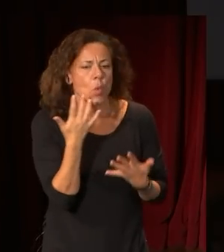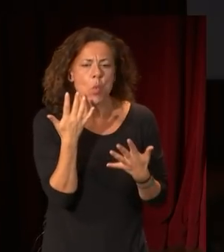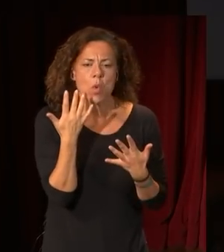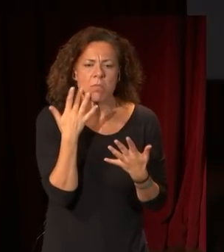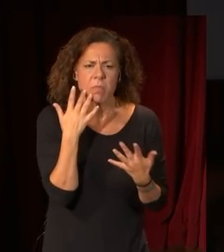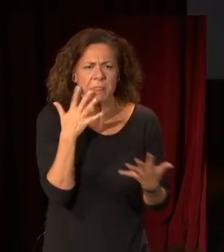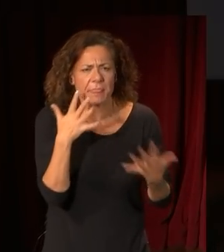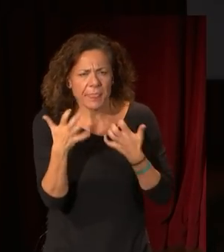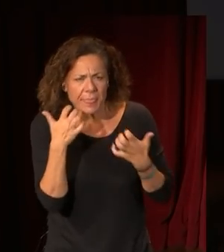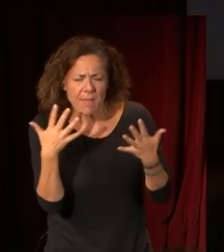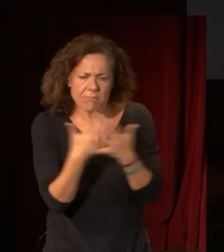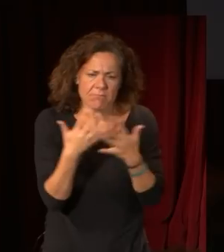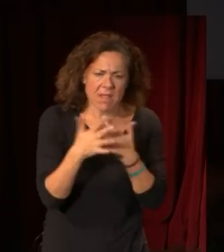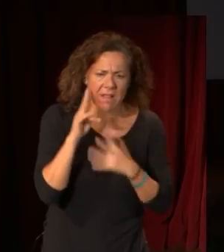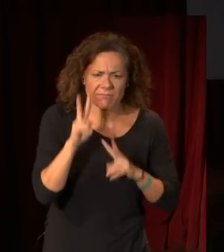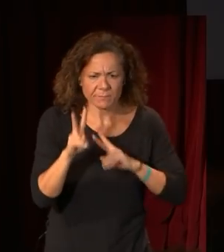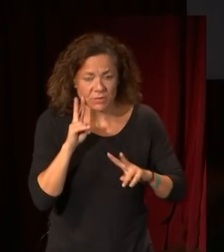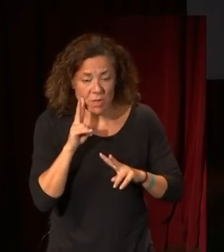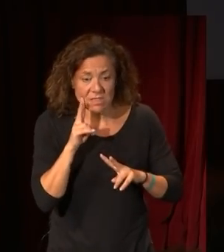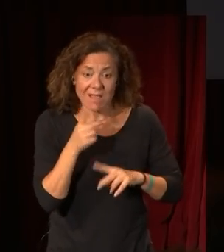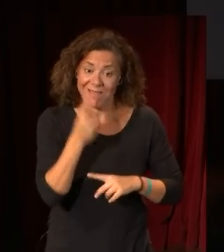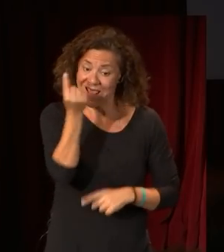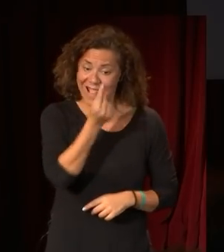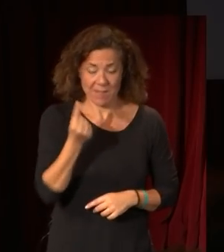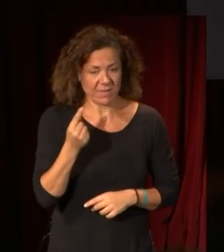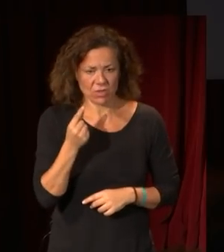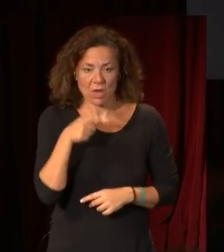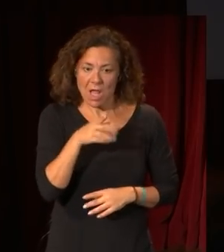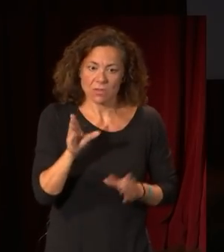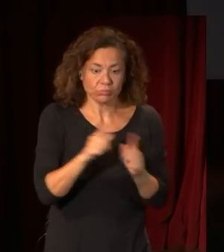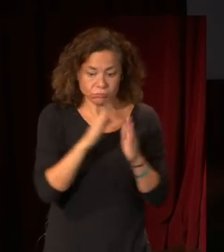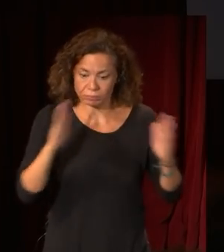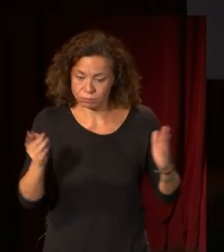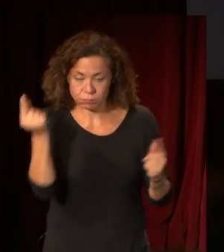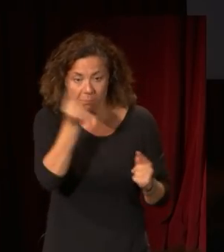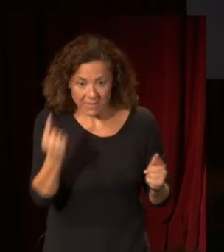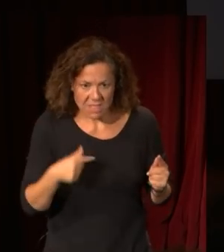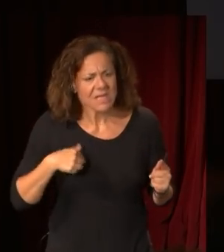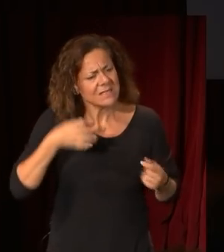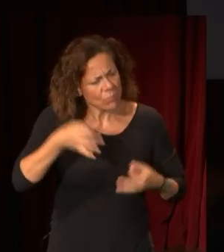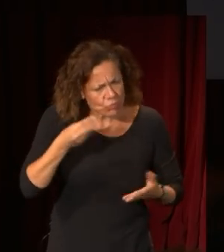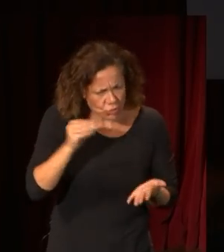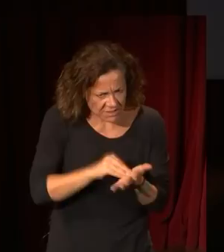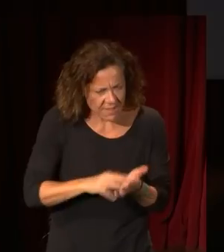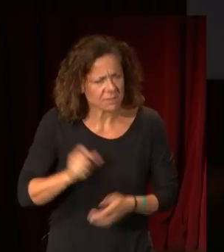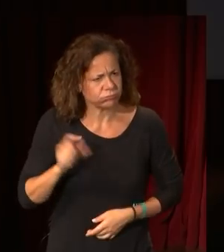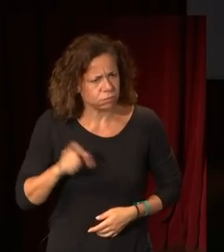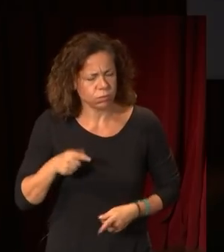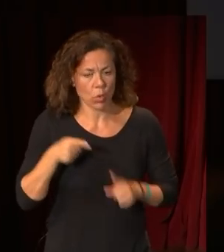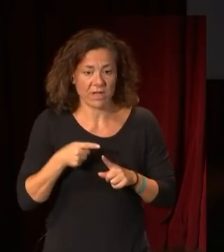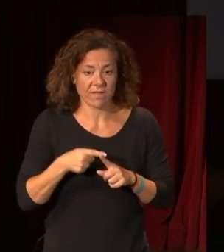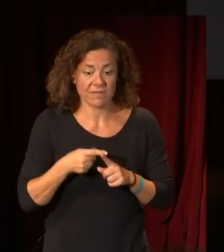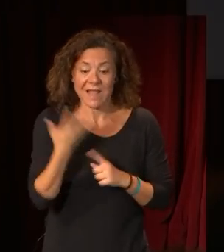que bermejo nos propondrá constantemente a lo largo de su carrera profesional en este caso con estos reflejos de la luz